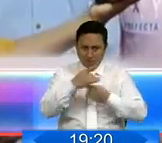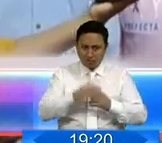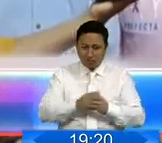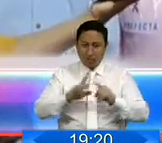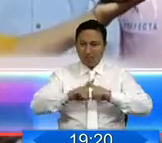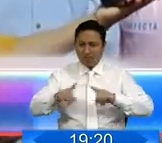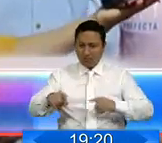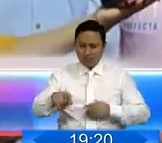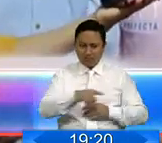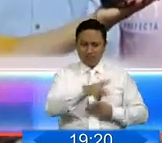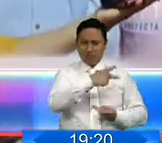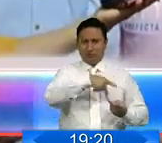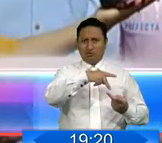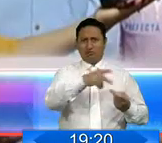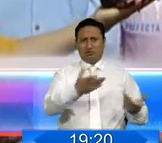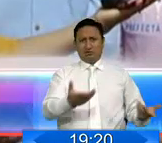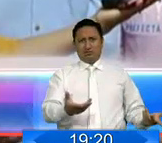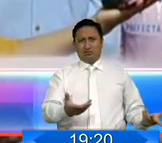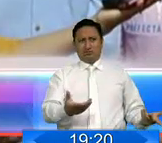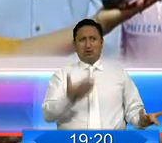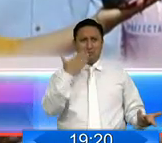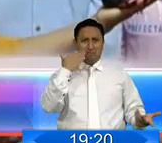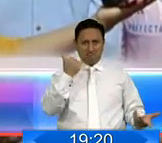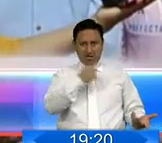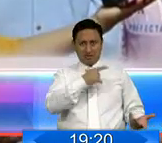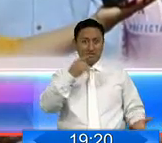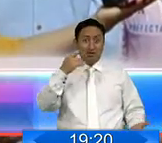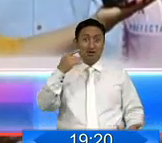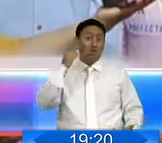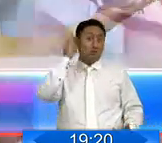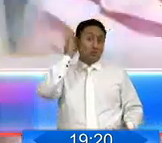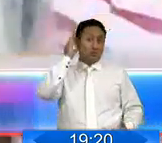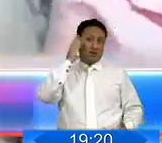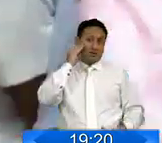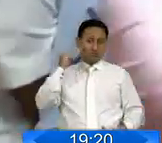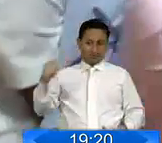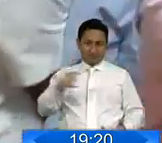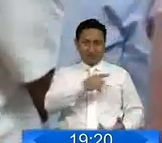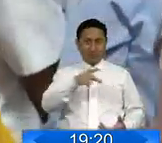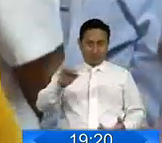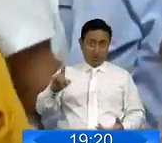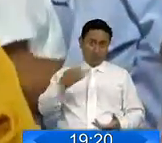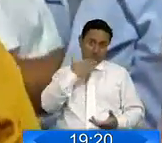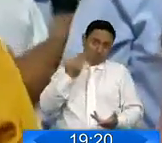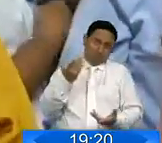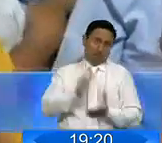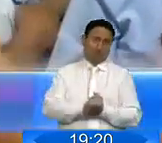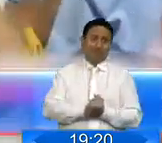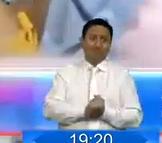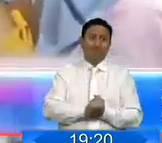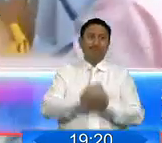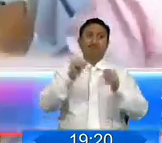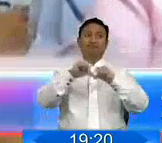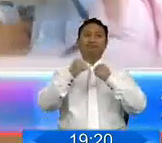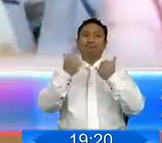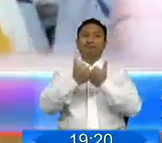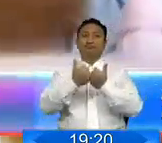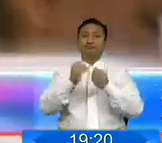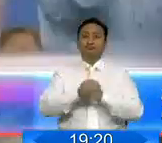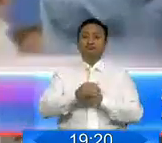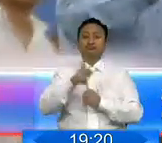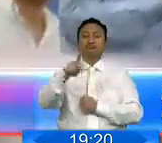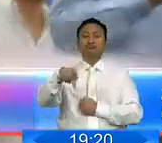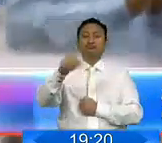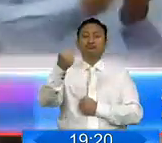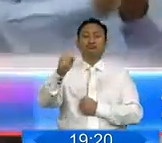la prefectura, una mujer con experiencia como Poli Ugarte. El 25 de agosto, la asambleísta se desafilió del